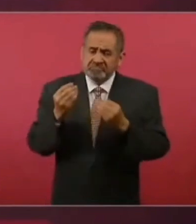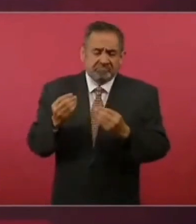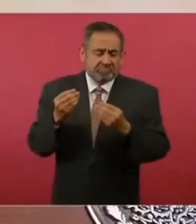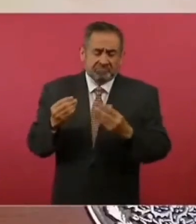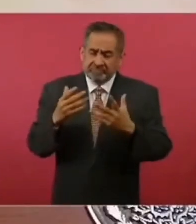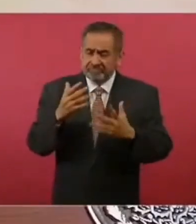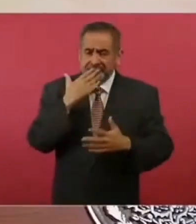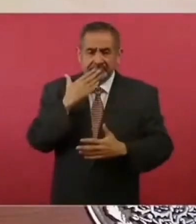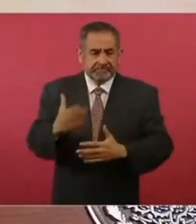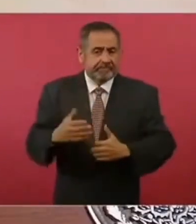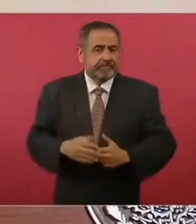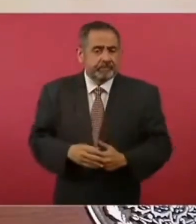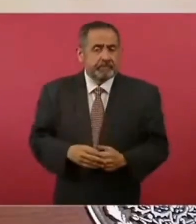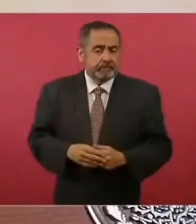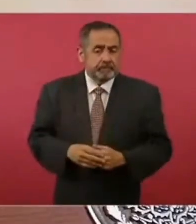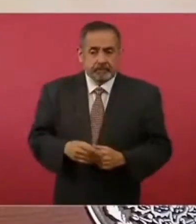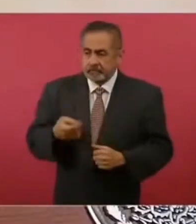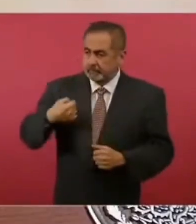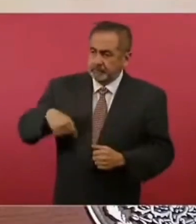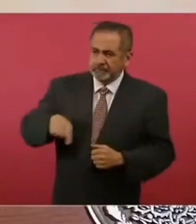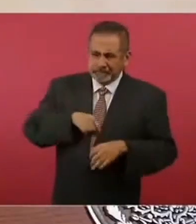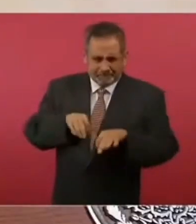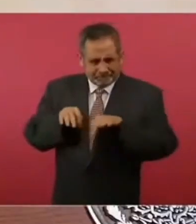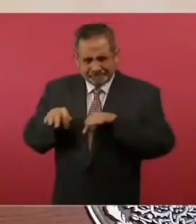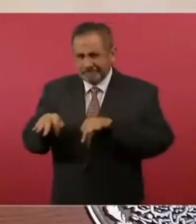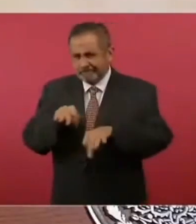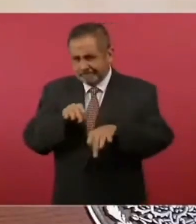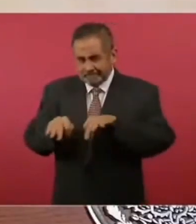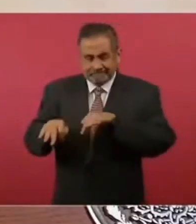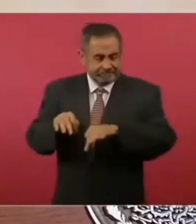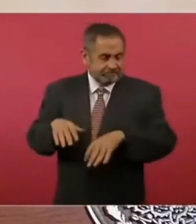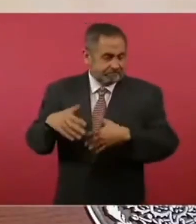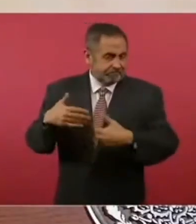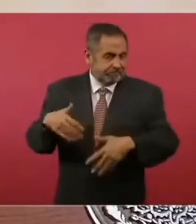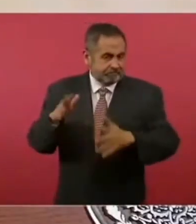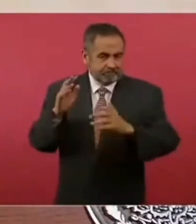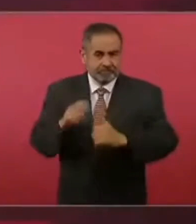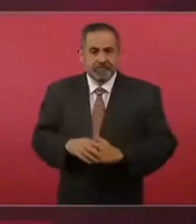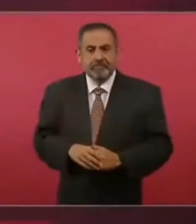porque hemos trabajado